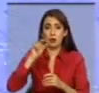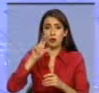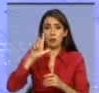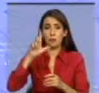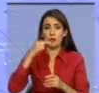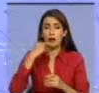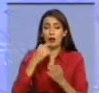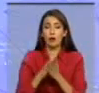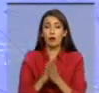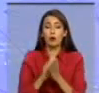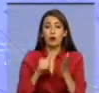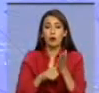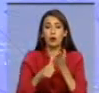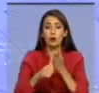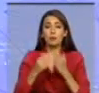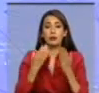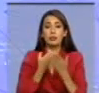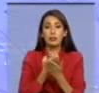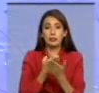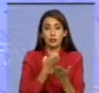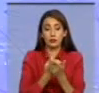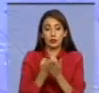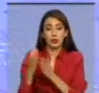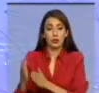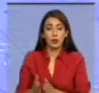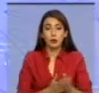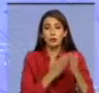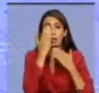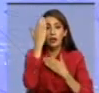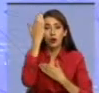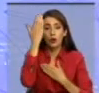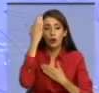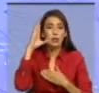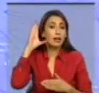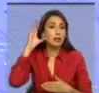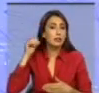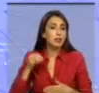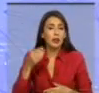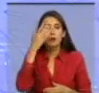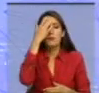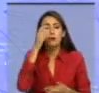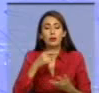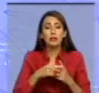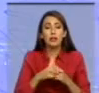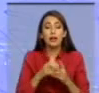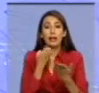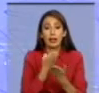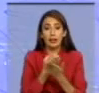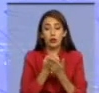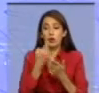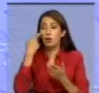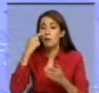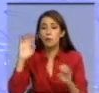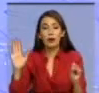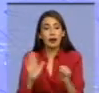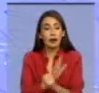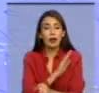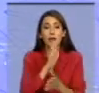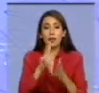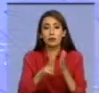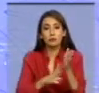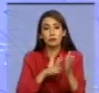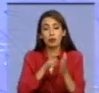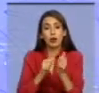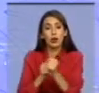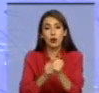Carlos de la Torre, firmaron un acuerdo con el alcalde Marcelo Cabrera con el objetivo de liberar recursos económicos para concluir las obras del tranvía de